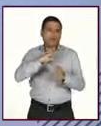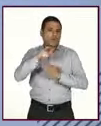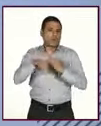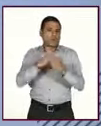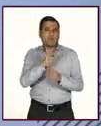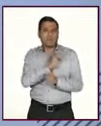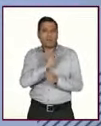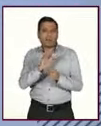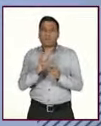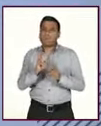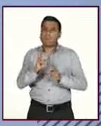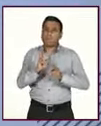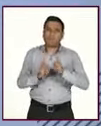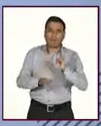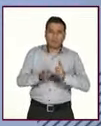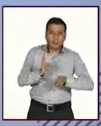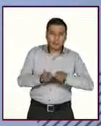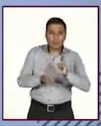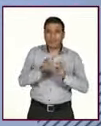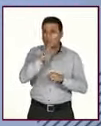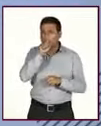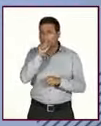y ser como